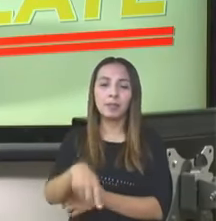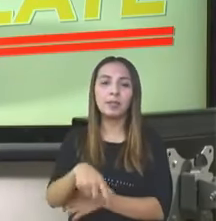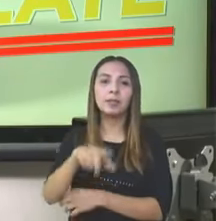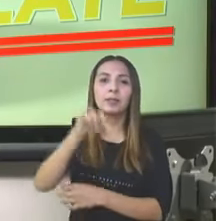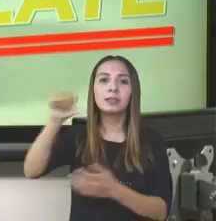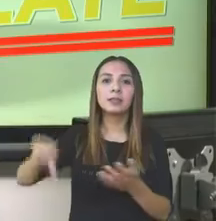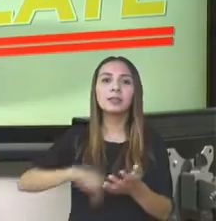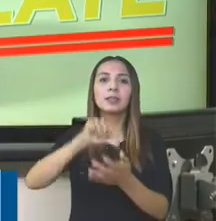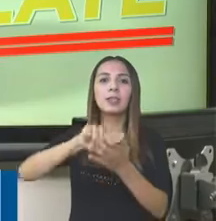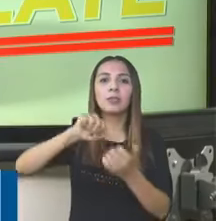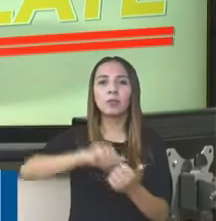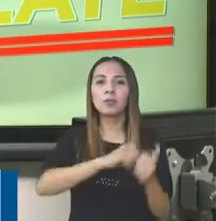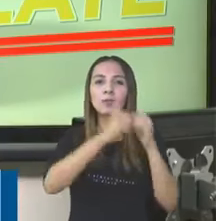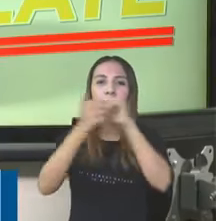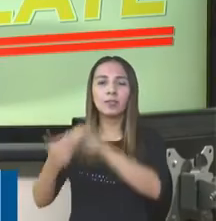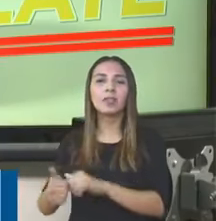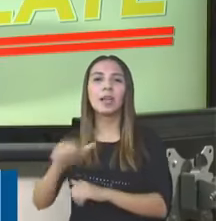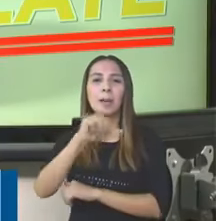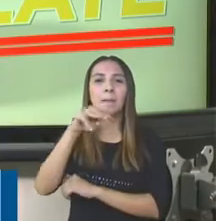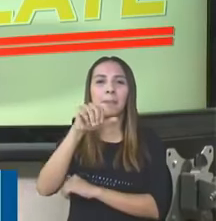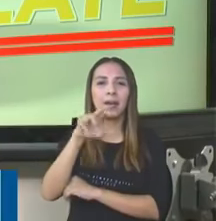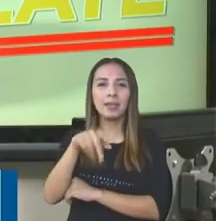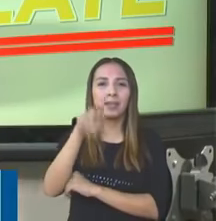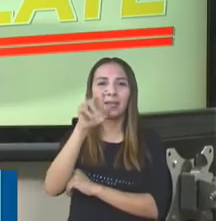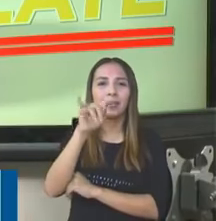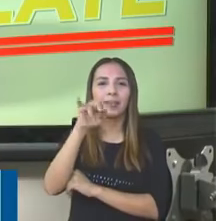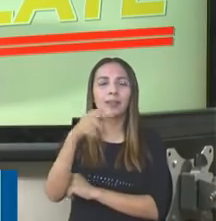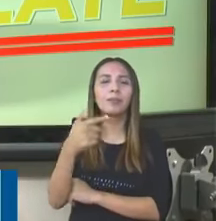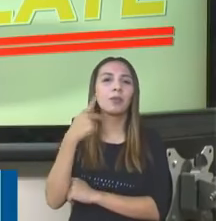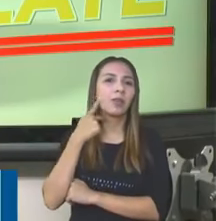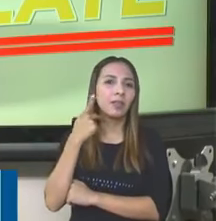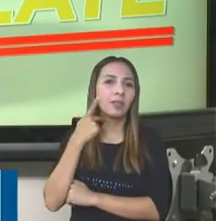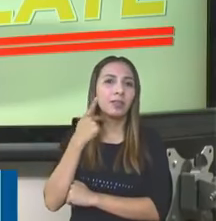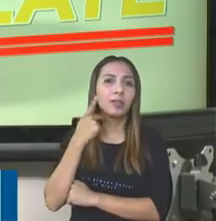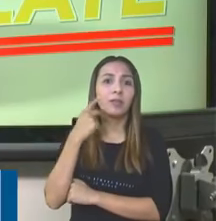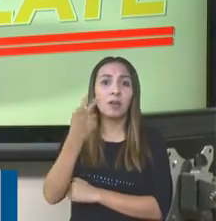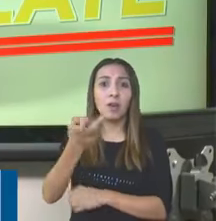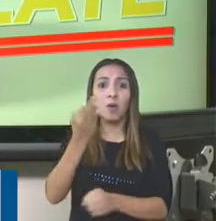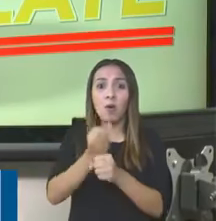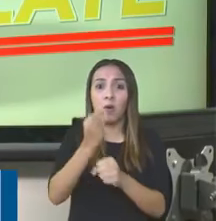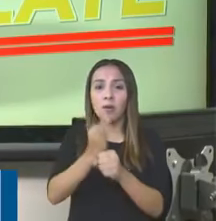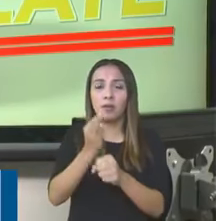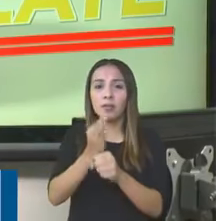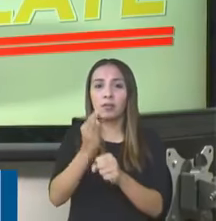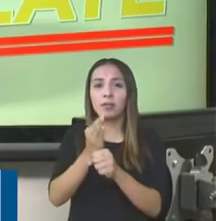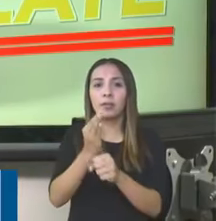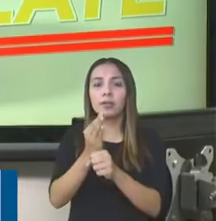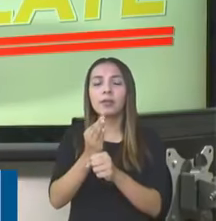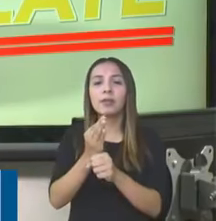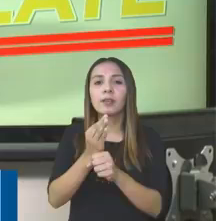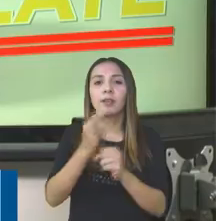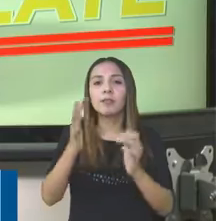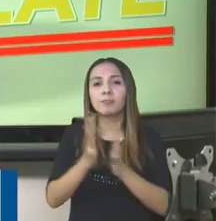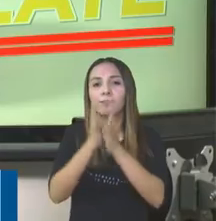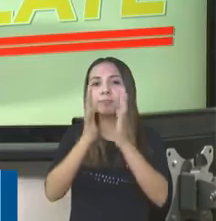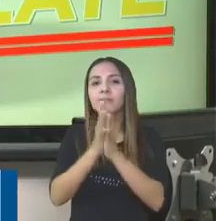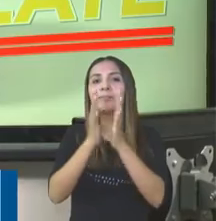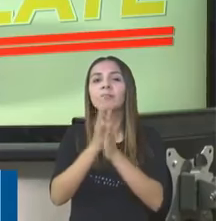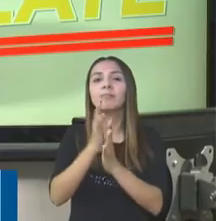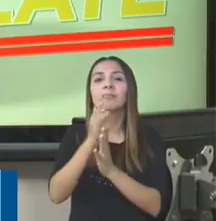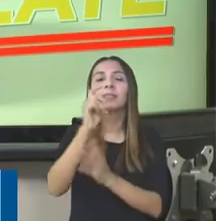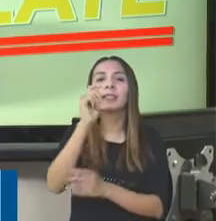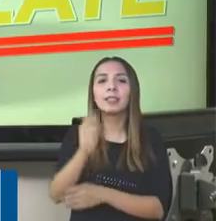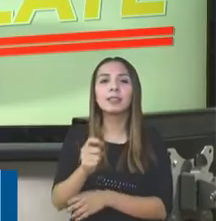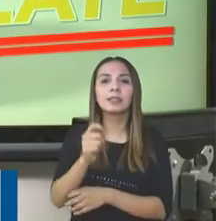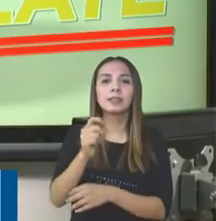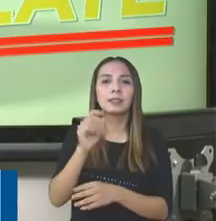de Formación de Marketing Político, donde estamos participando en este momento en la cuestión de claves